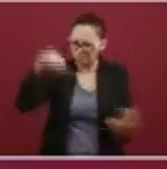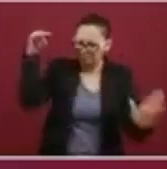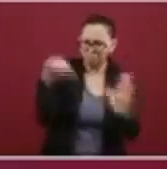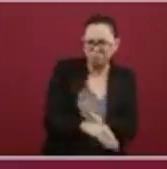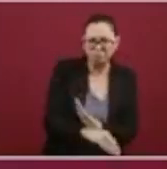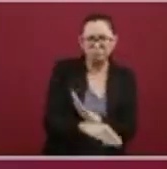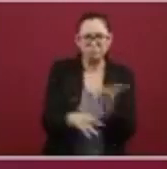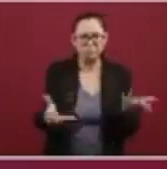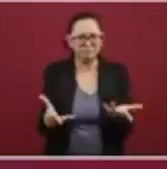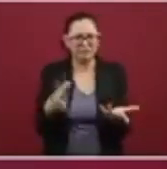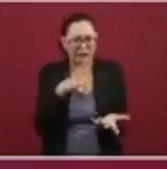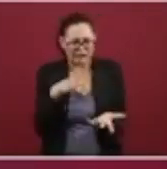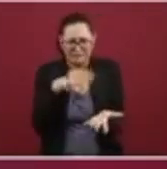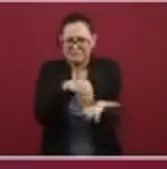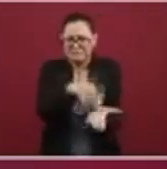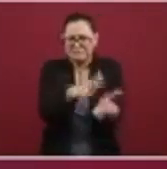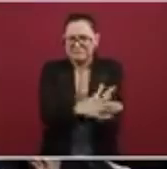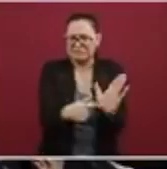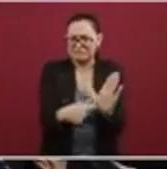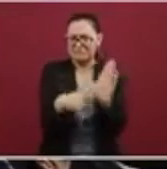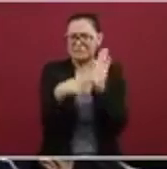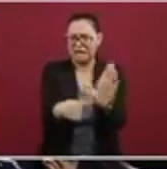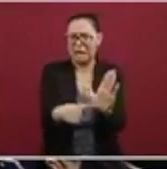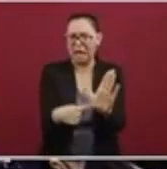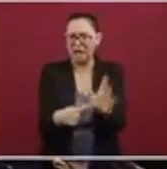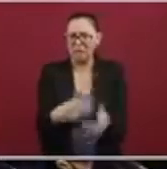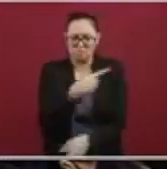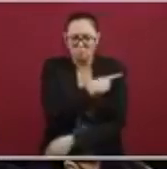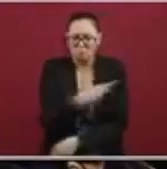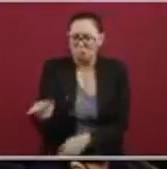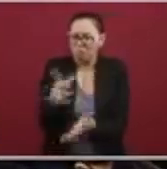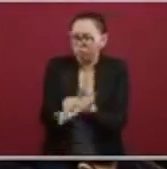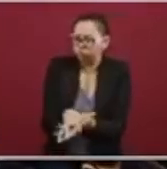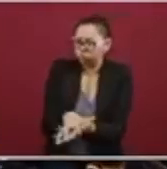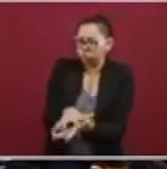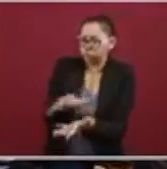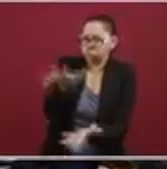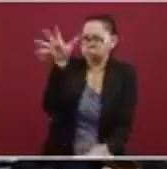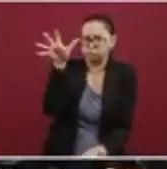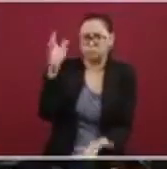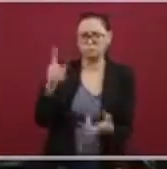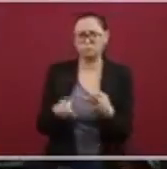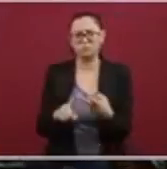Ahí están los datos. Creció la pobreza,